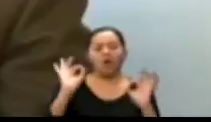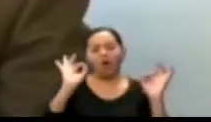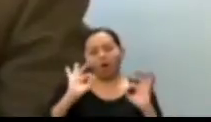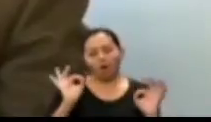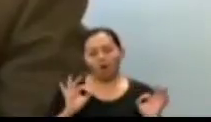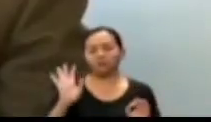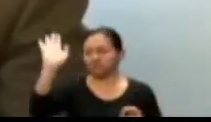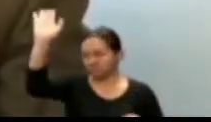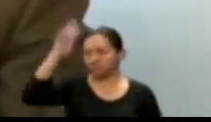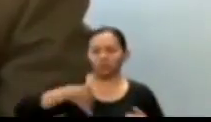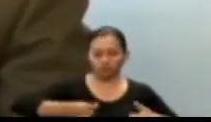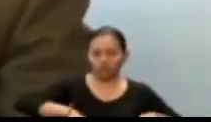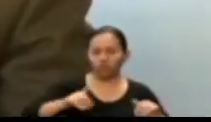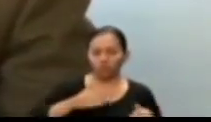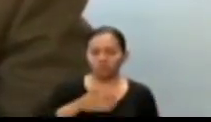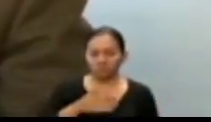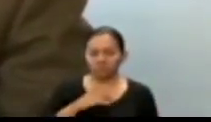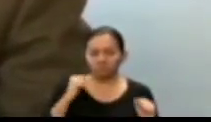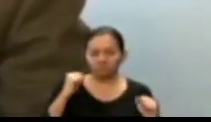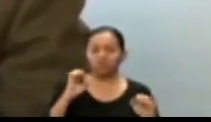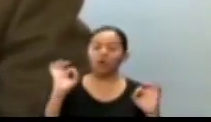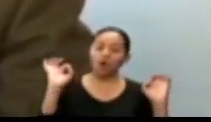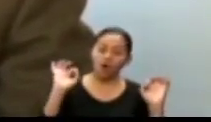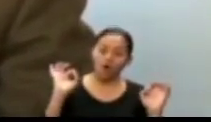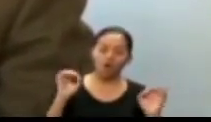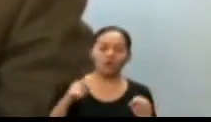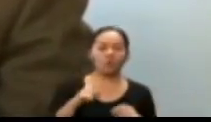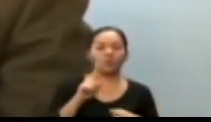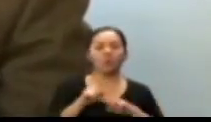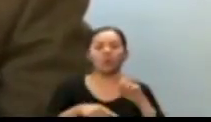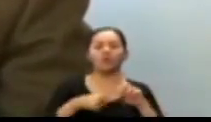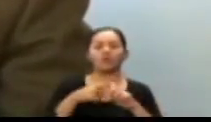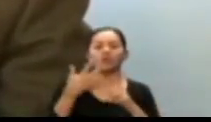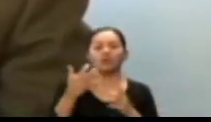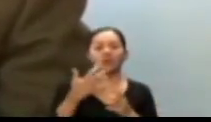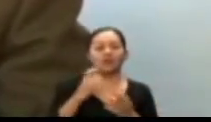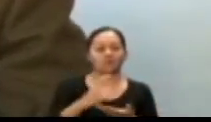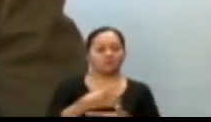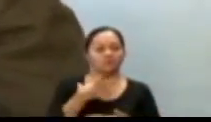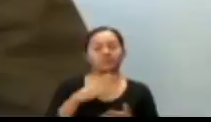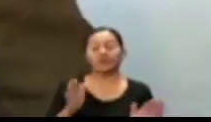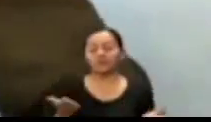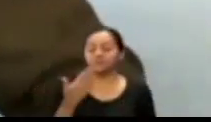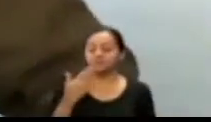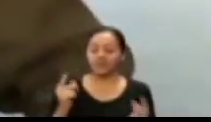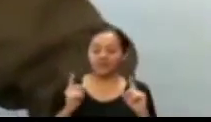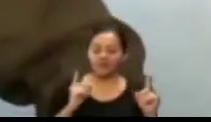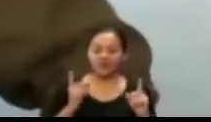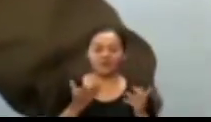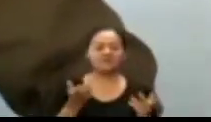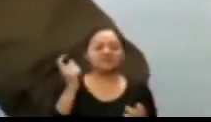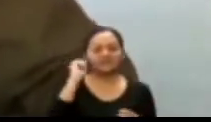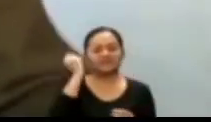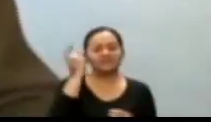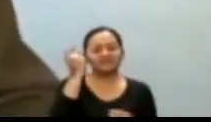para restringir, para limitar y para neutralizar esos intentos de desestabilizadores. Pero si nos